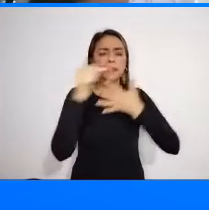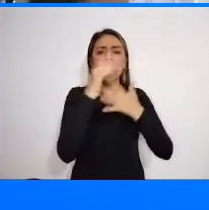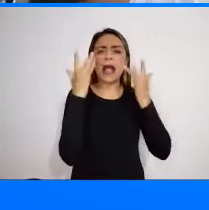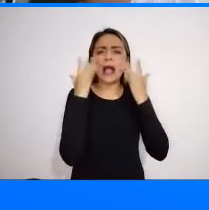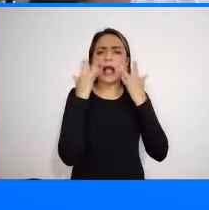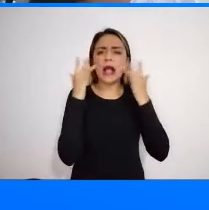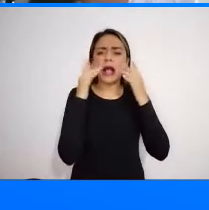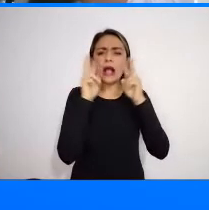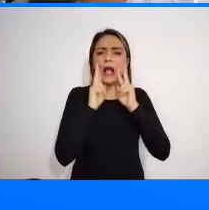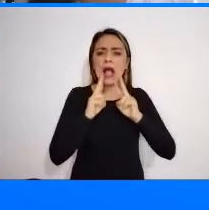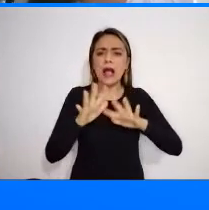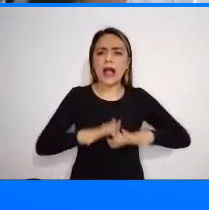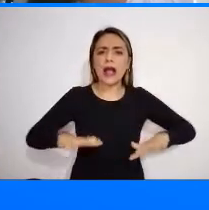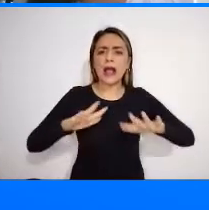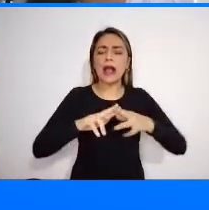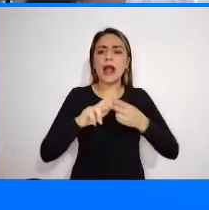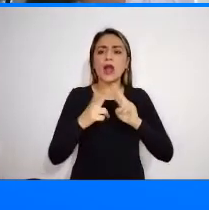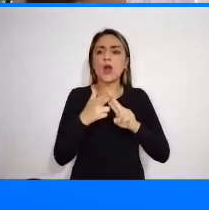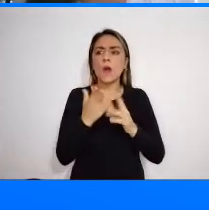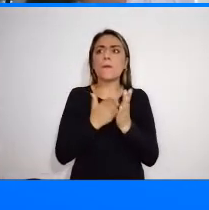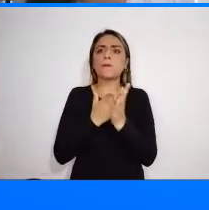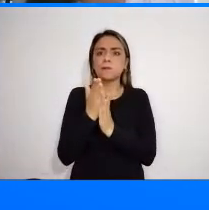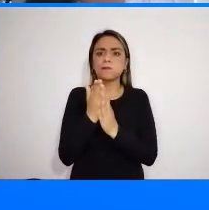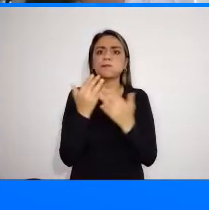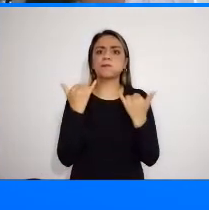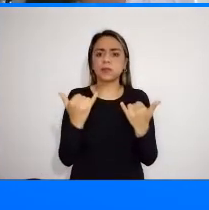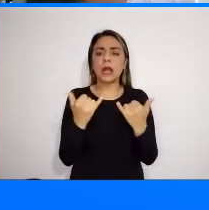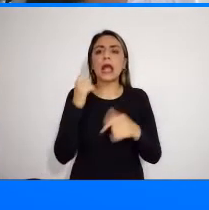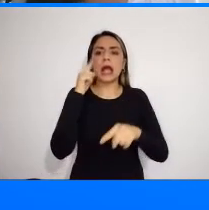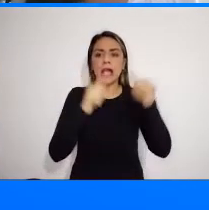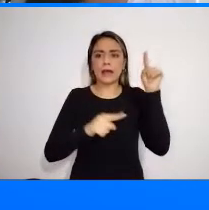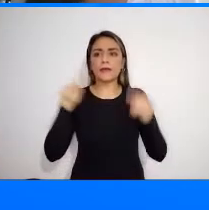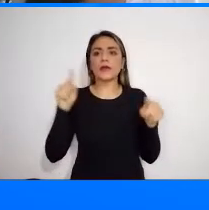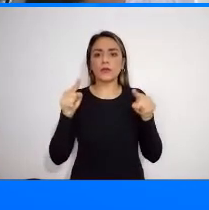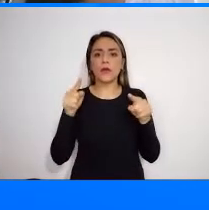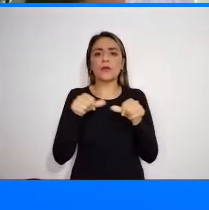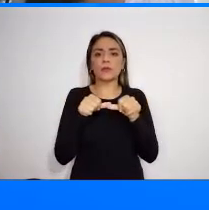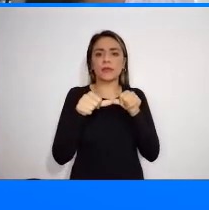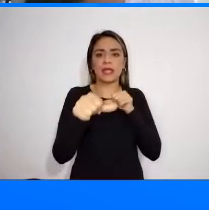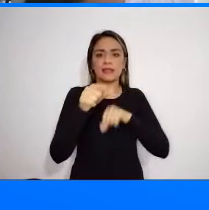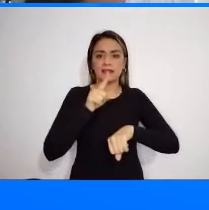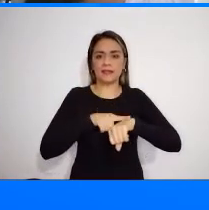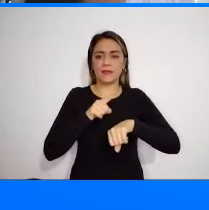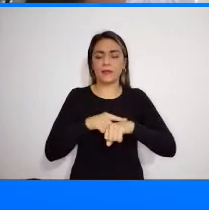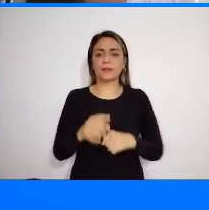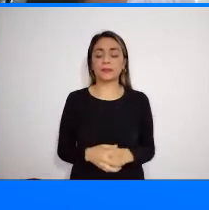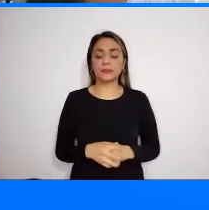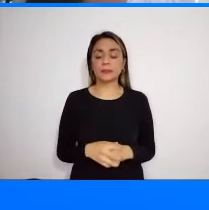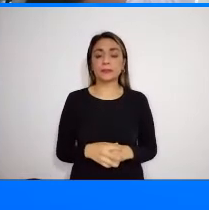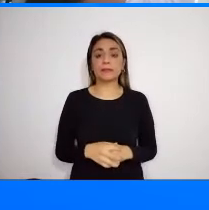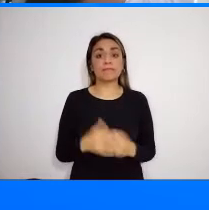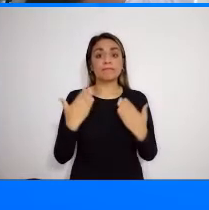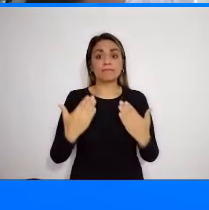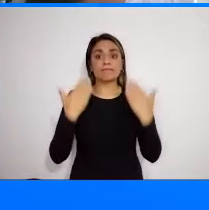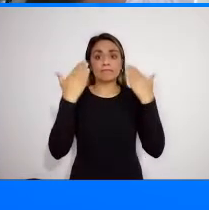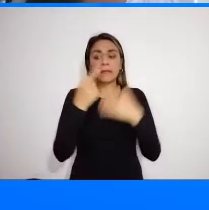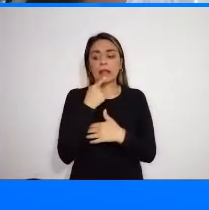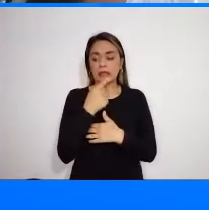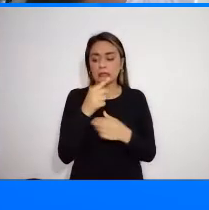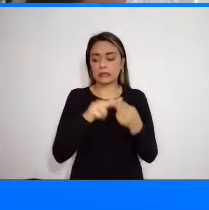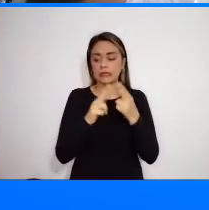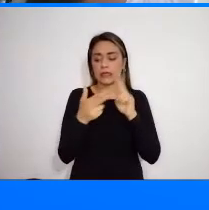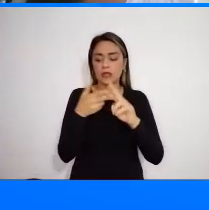también se ven involucrados aún y también aspectos culturales. Vale la pena decirles